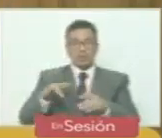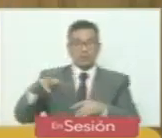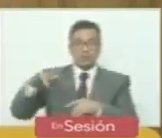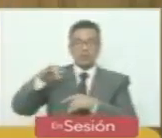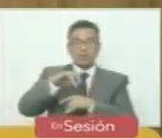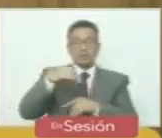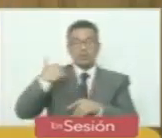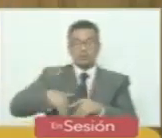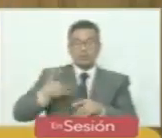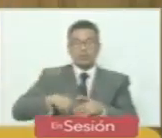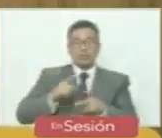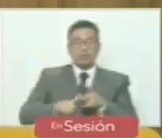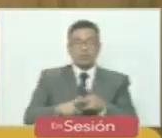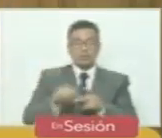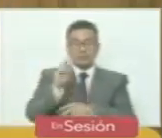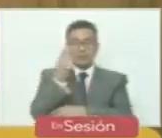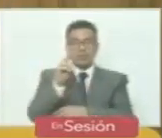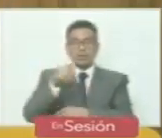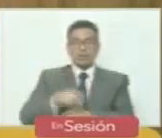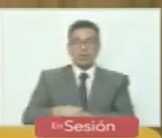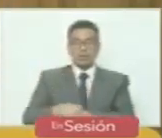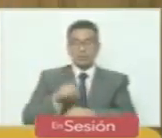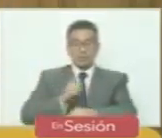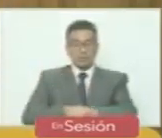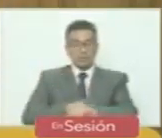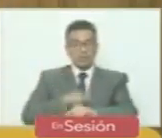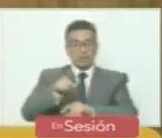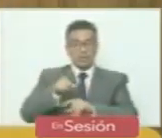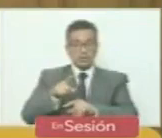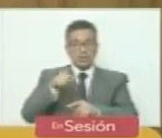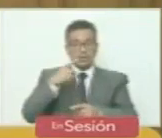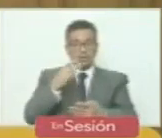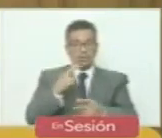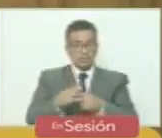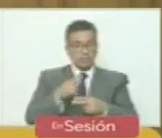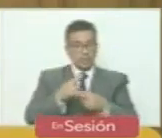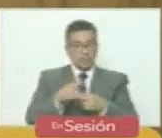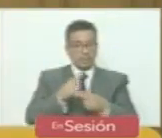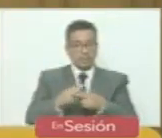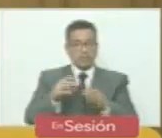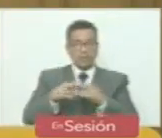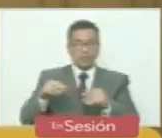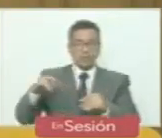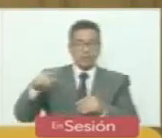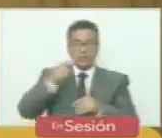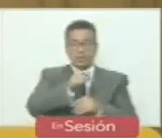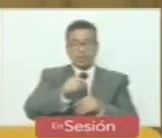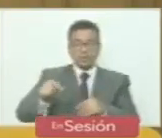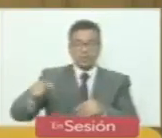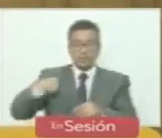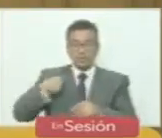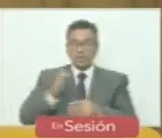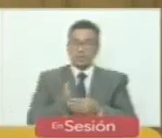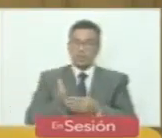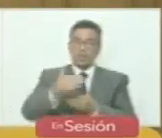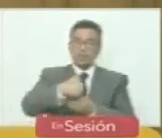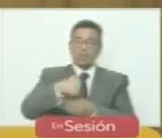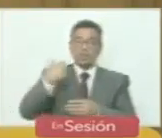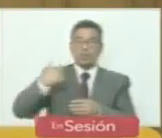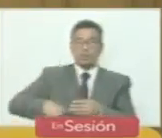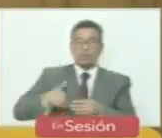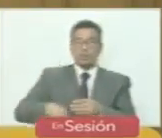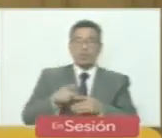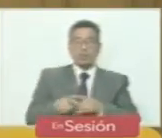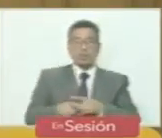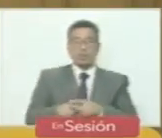aeronáuticas de Argentina y Uruguay, situación que puso en riesgo la vida de los tripulantes, ya que debieron retornar a Buenos Aires